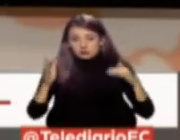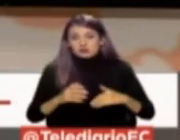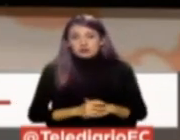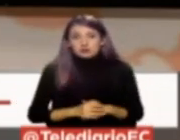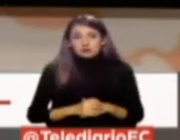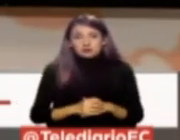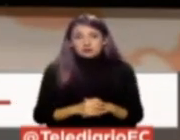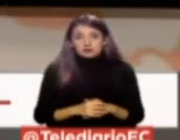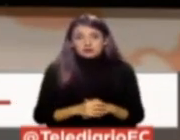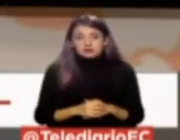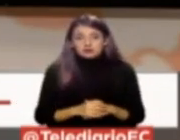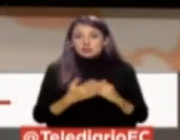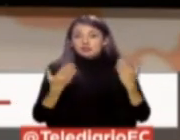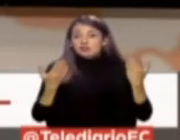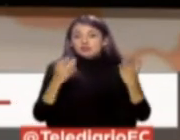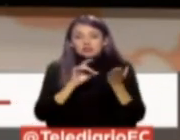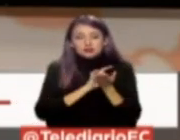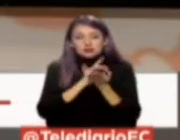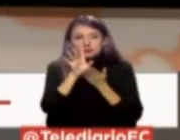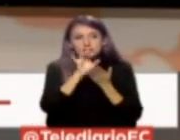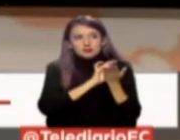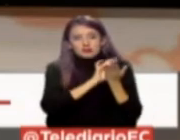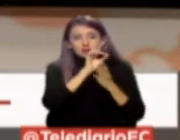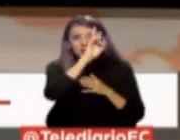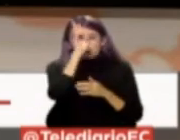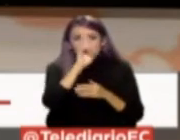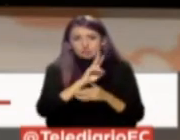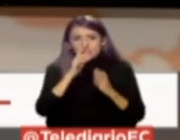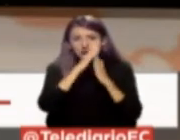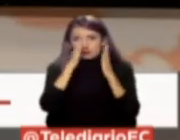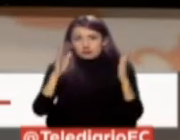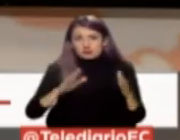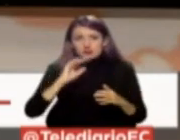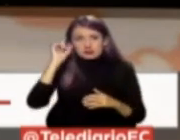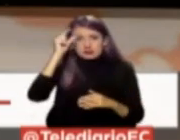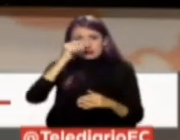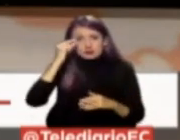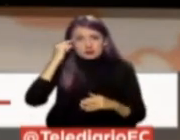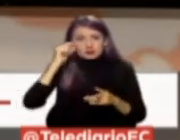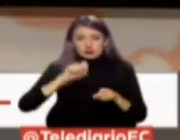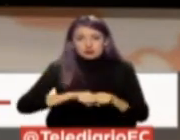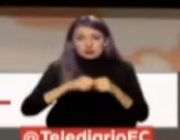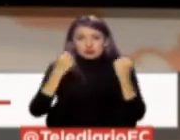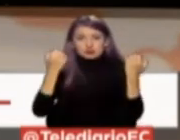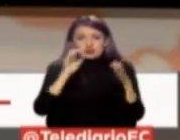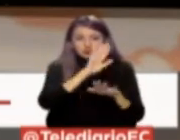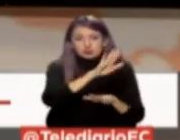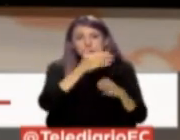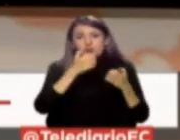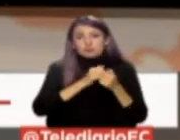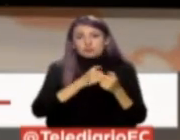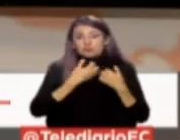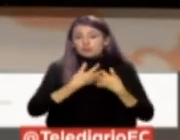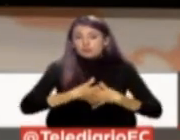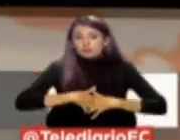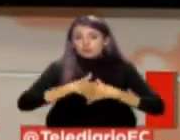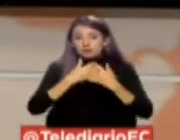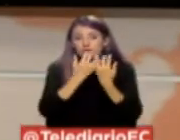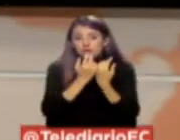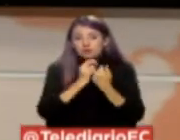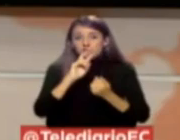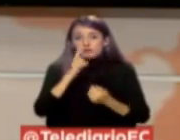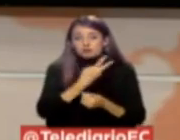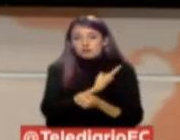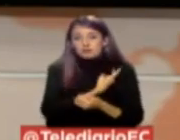vienen expulsados por un gobierno que no termina de comprender en Venezuela el daño que le está haciendo a su propia gente. El vicepresidente